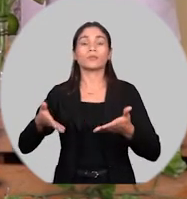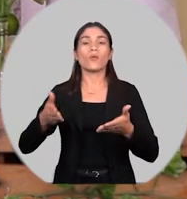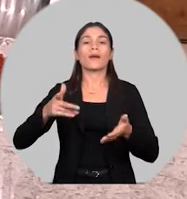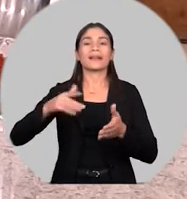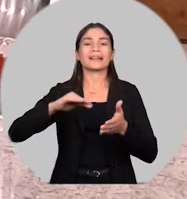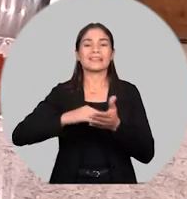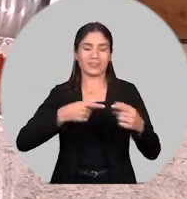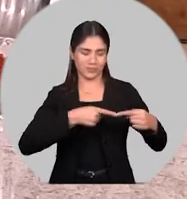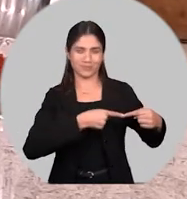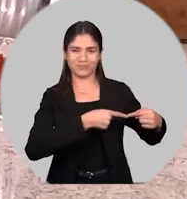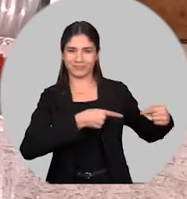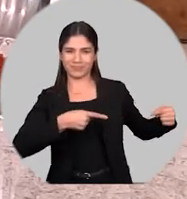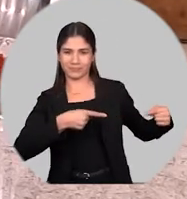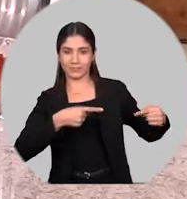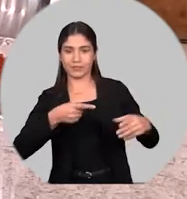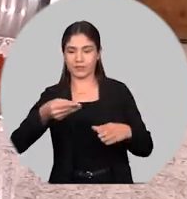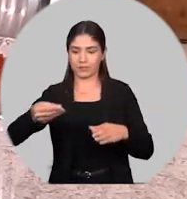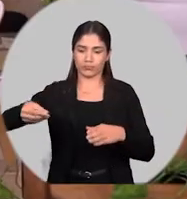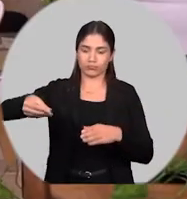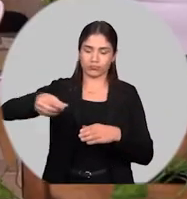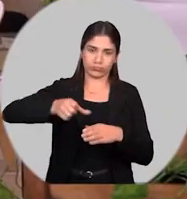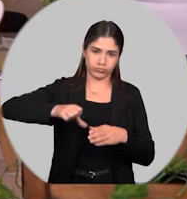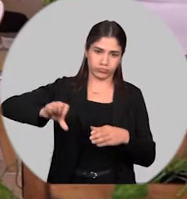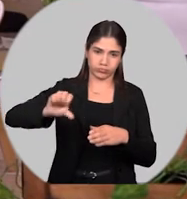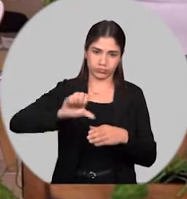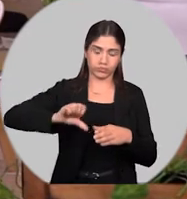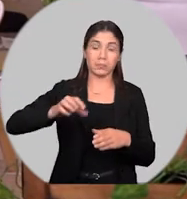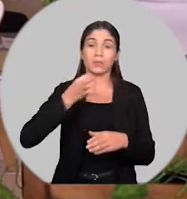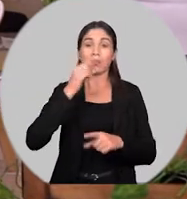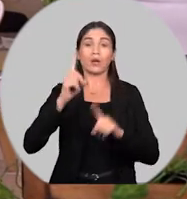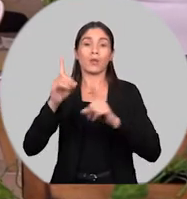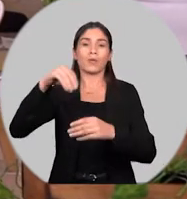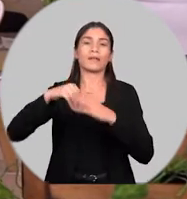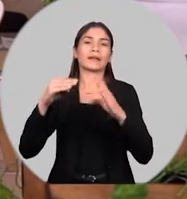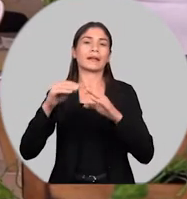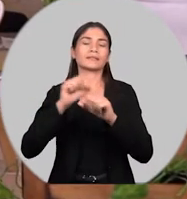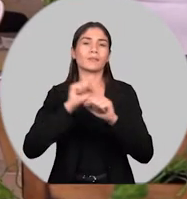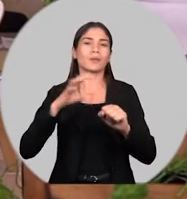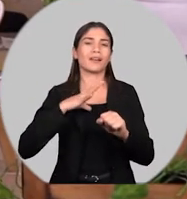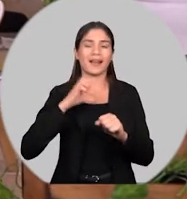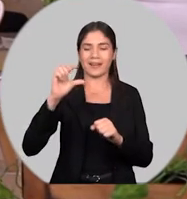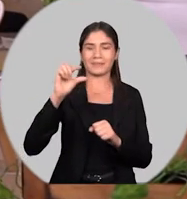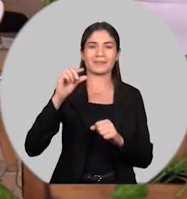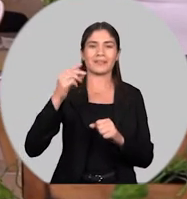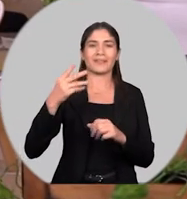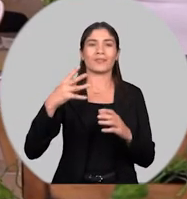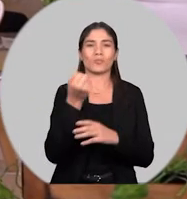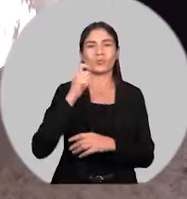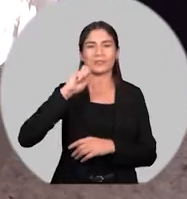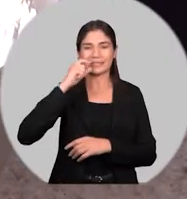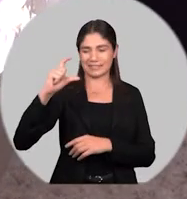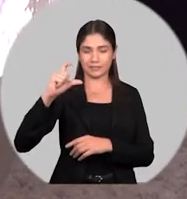agregando. Normalmente yo me dejo guiar, ustedes pueden agarrar un escarbadiente en casa o un palito brochet, lo que, como quieran.